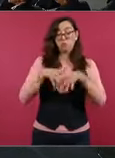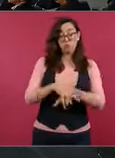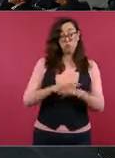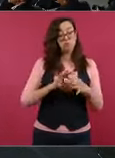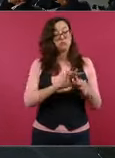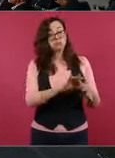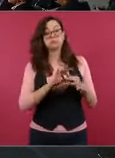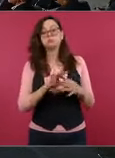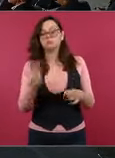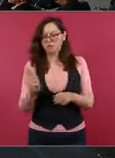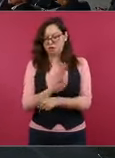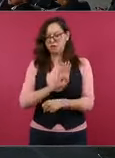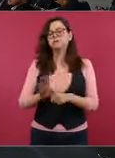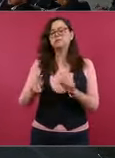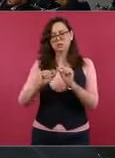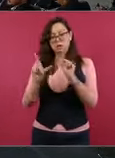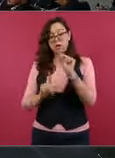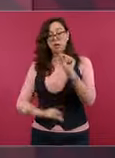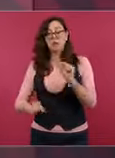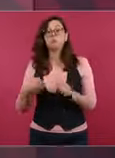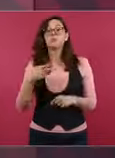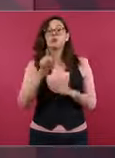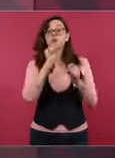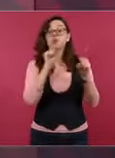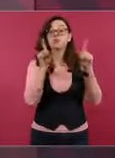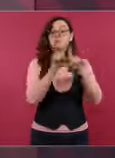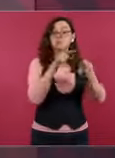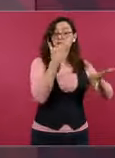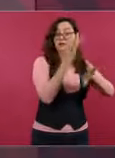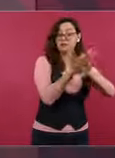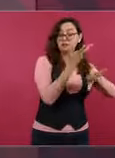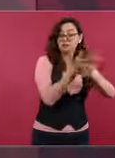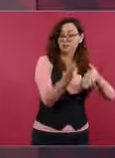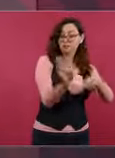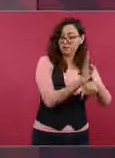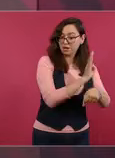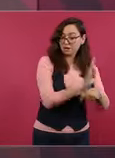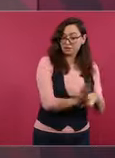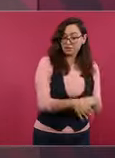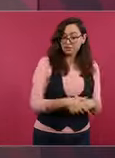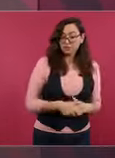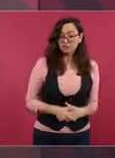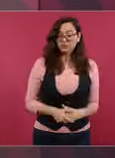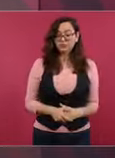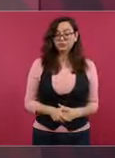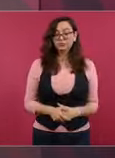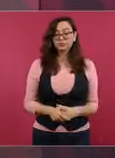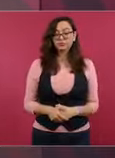a Estados Unidos y le conviene a México. Aquí, nada más,